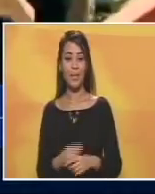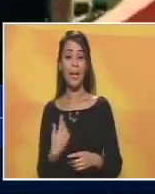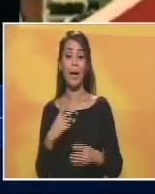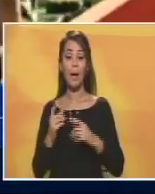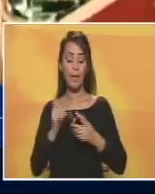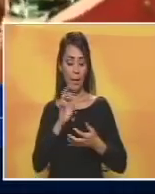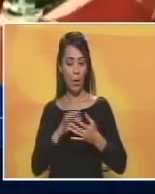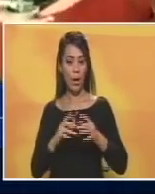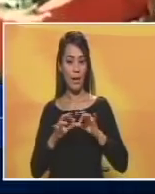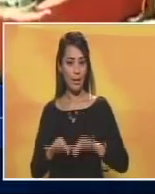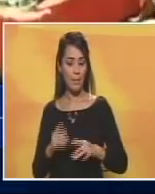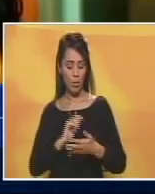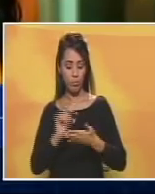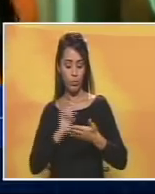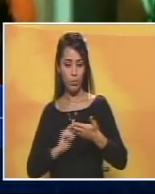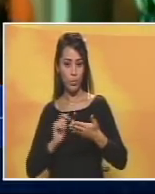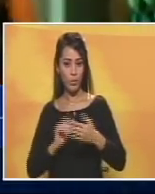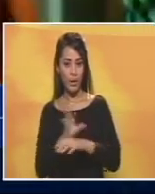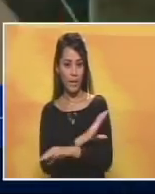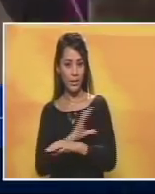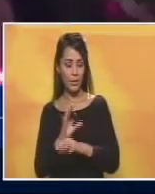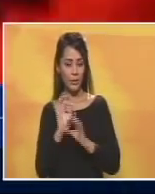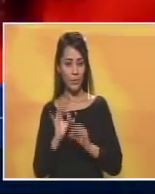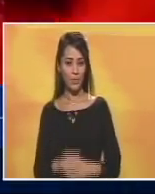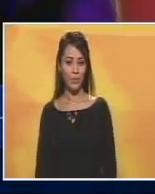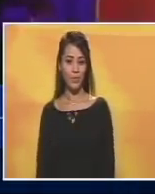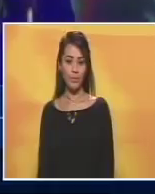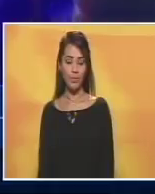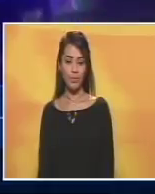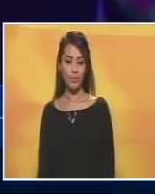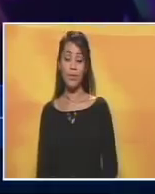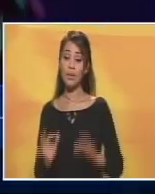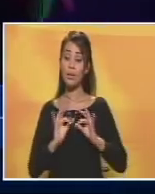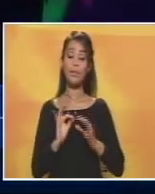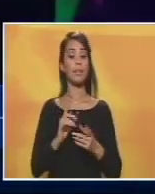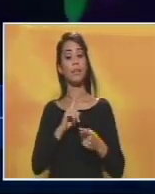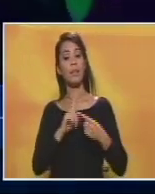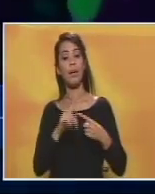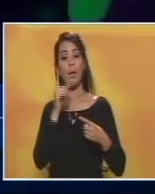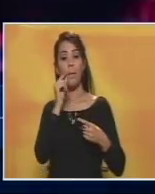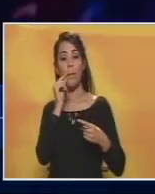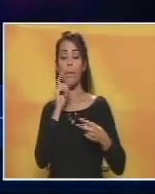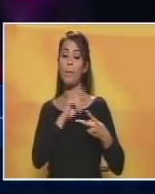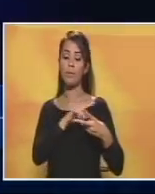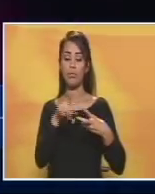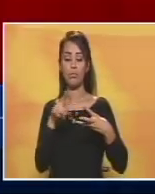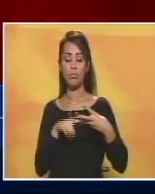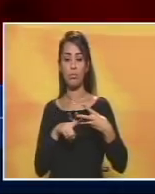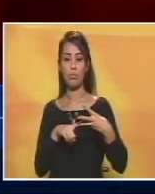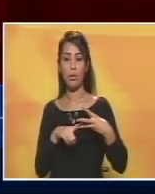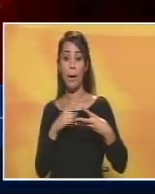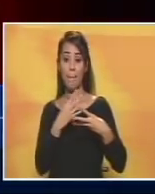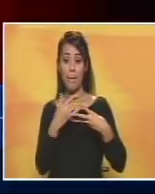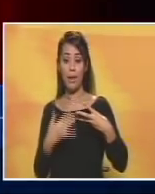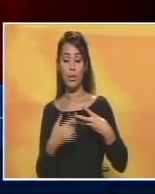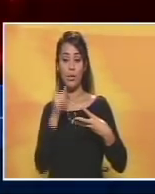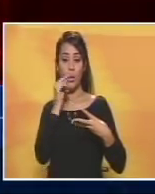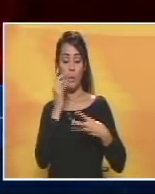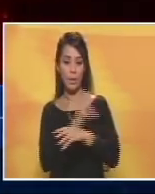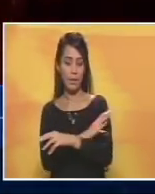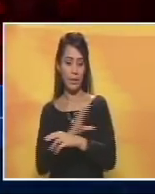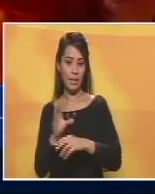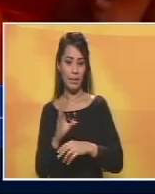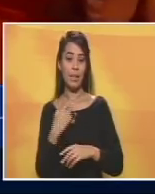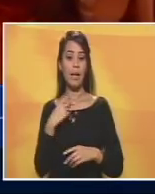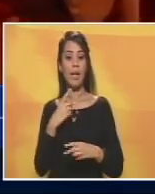y Artista Masculino en la categoría Hot Latin Song. Artistas como Maluma, Ozuna, Marc Anthony, Marco Antonio Solís y el dúo Pitbull y